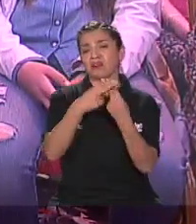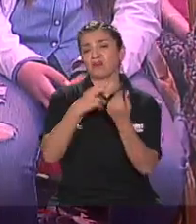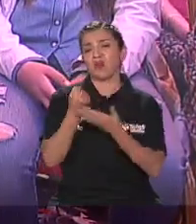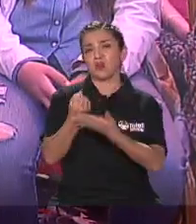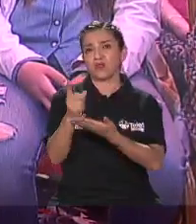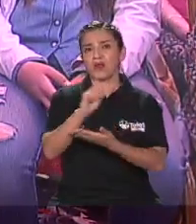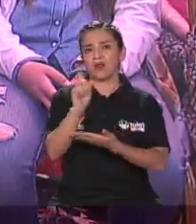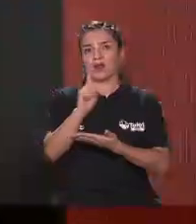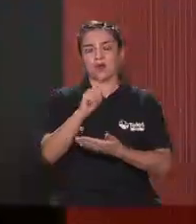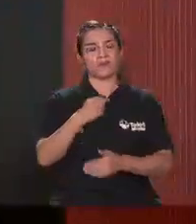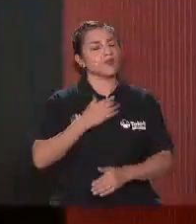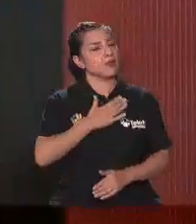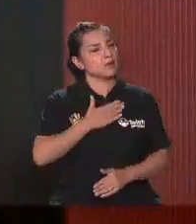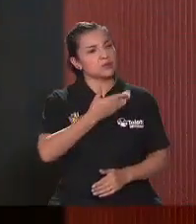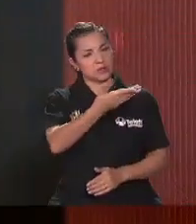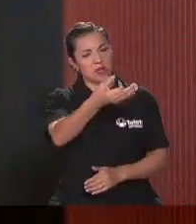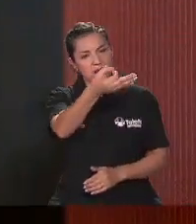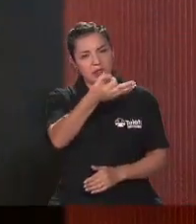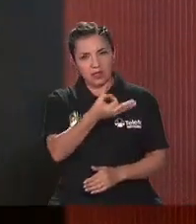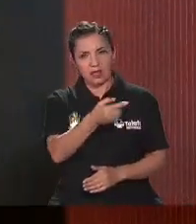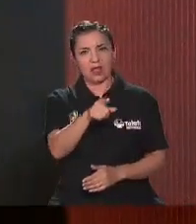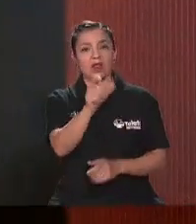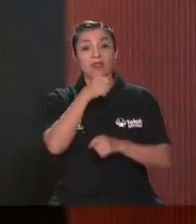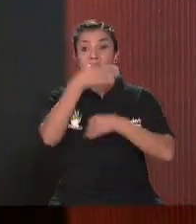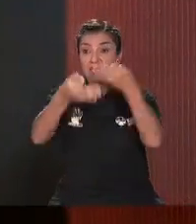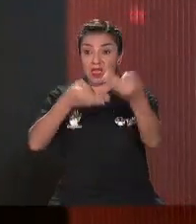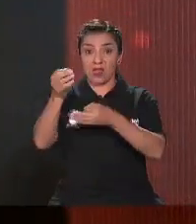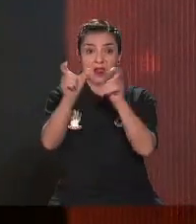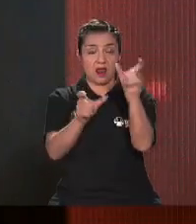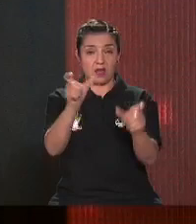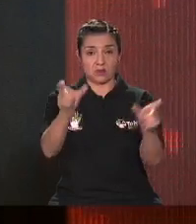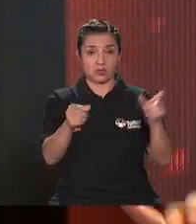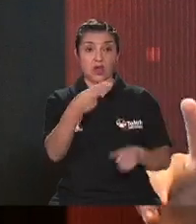que usted le dijera a la gente ahora con su experiencia